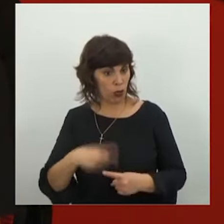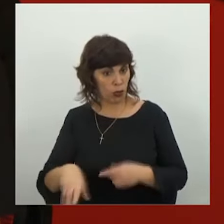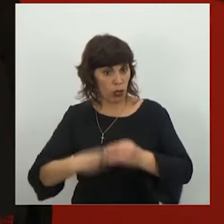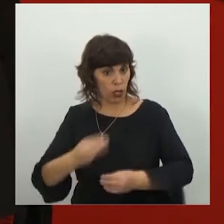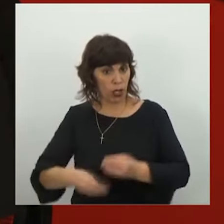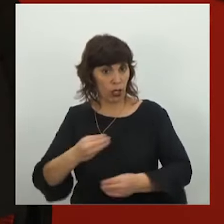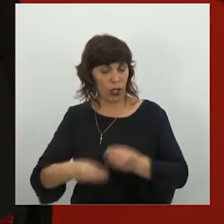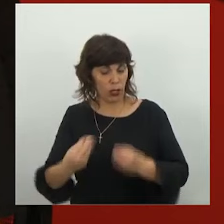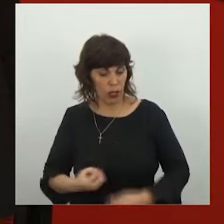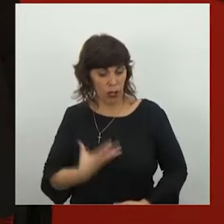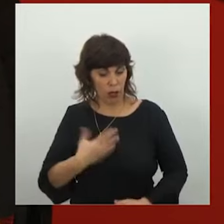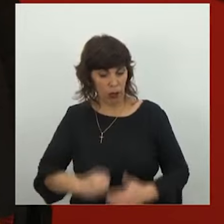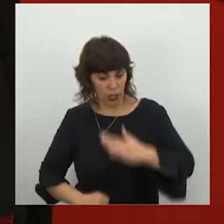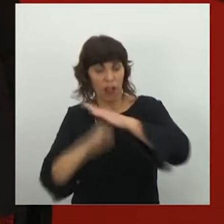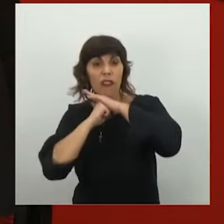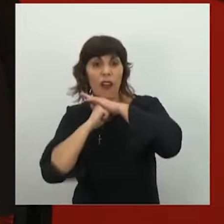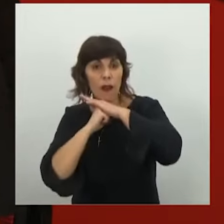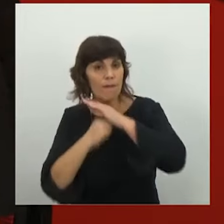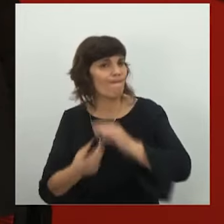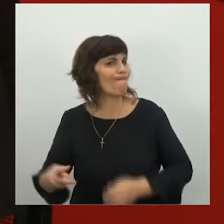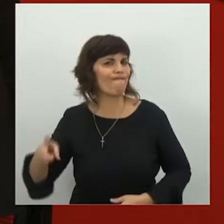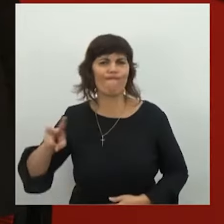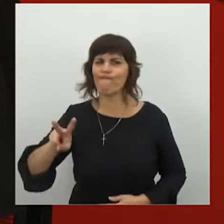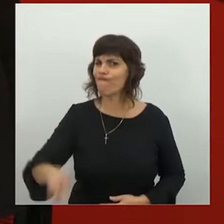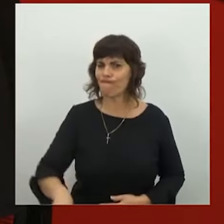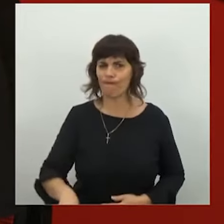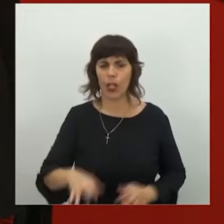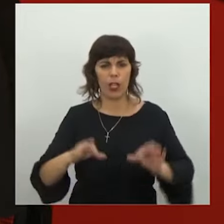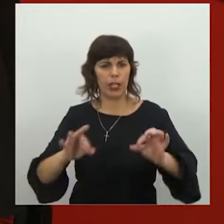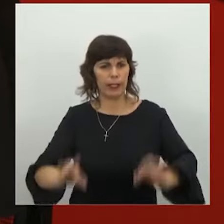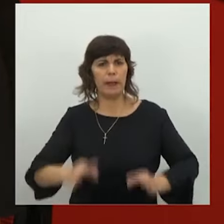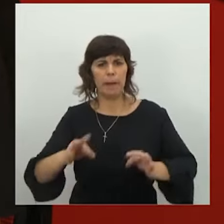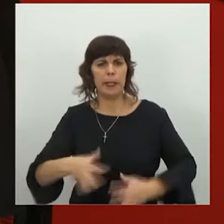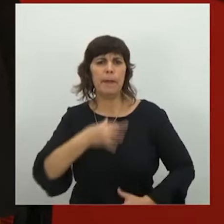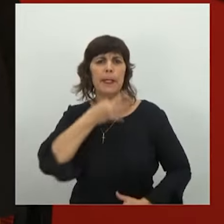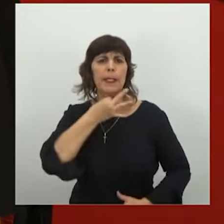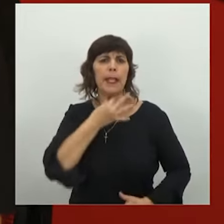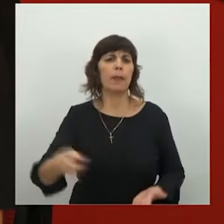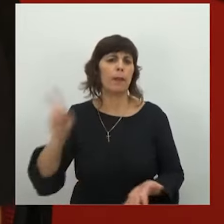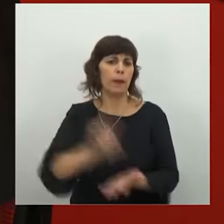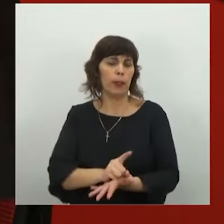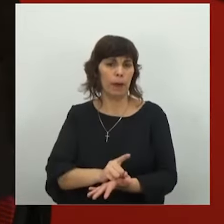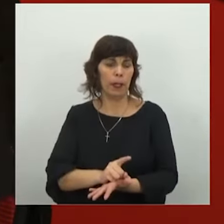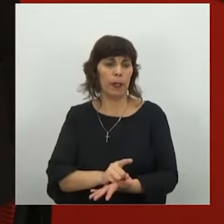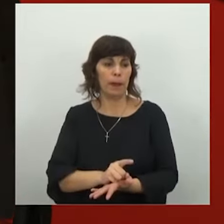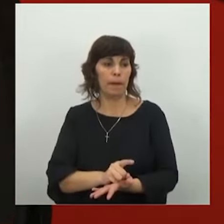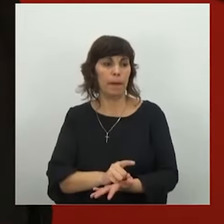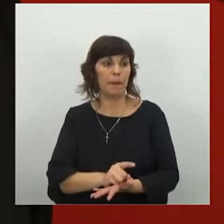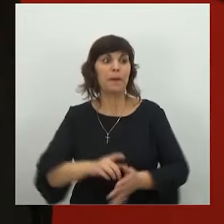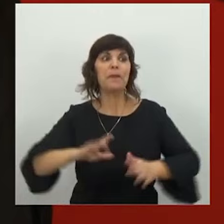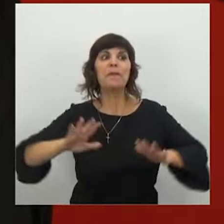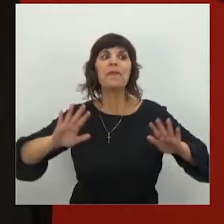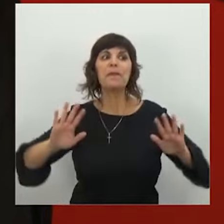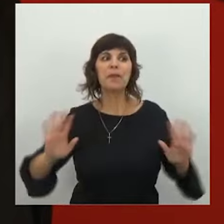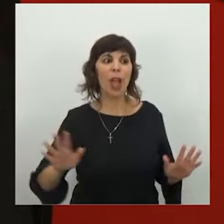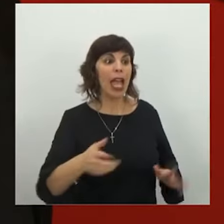Cualquiera que viviera de cualquier agua volverá a tener sed. Pero hay un agua, dice